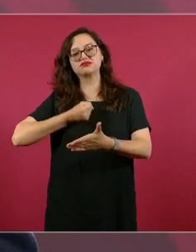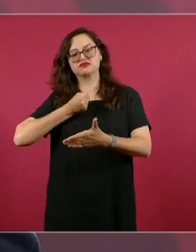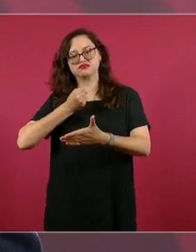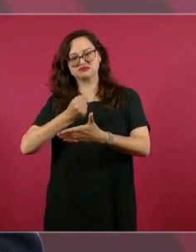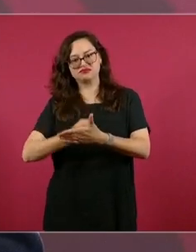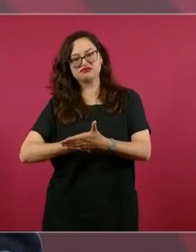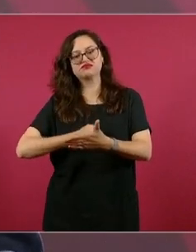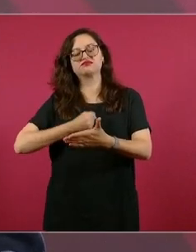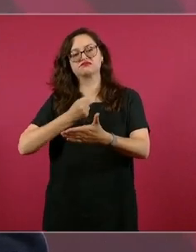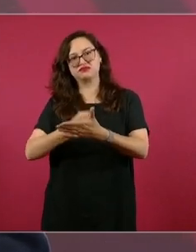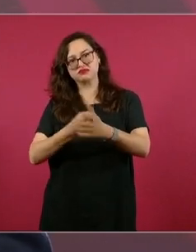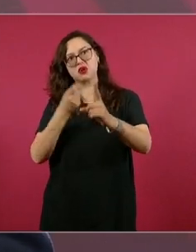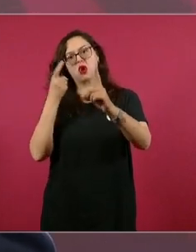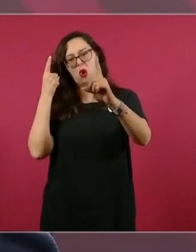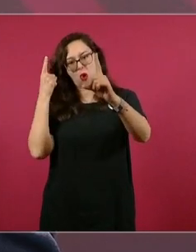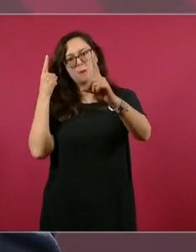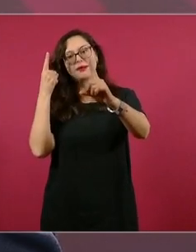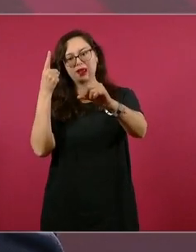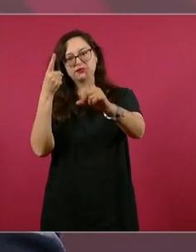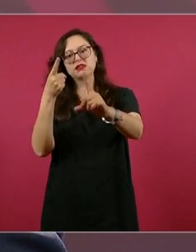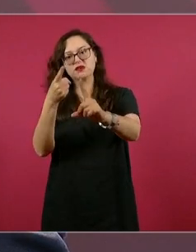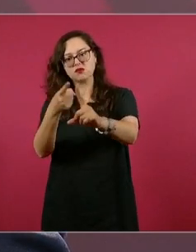hacia el objetivo, hacia